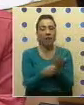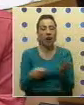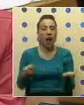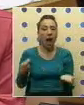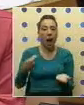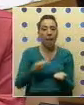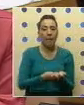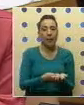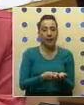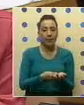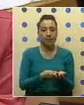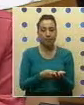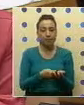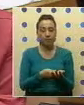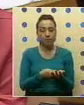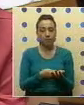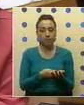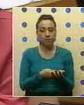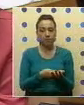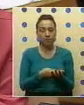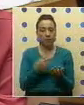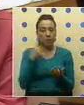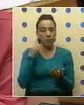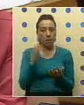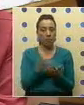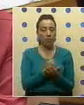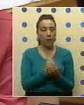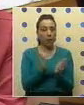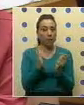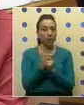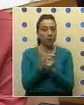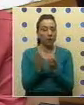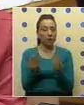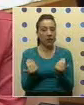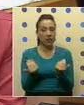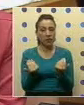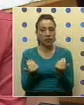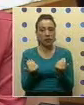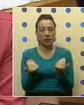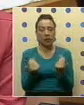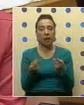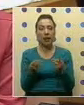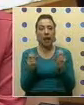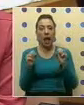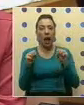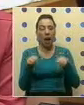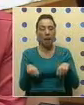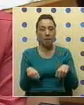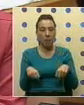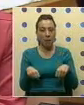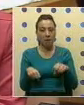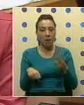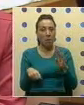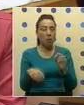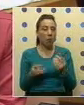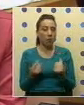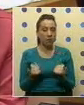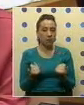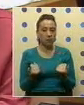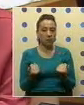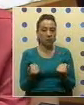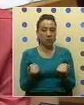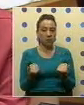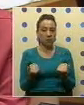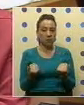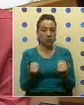aporte beneficioso para lograr los puntajes necesarios para que se les apruebe la bonificación correspondiente. Que